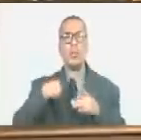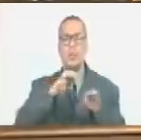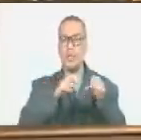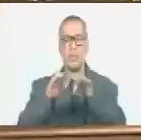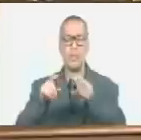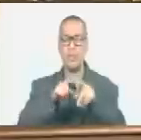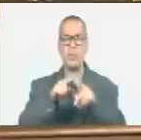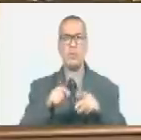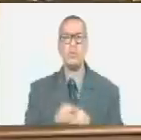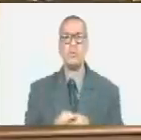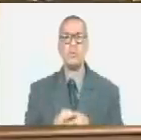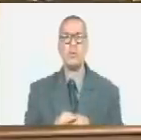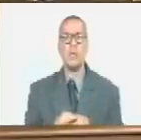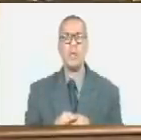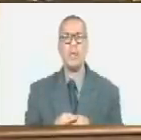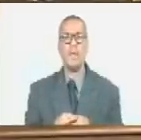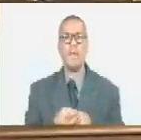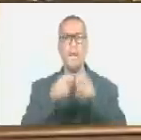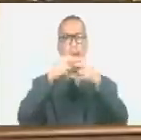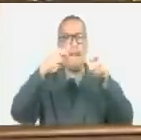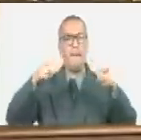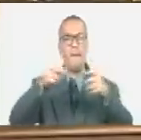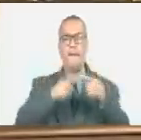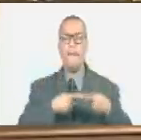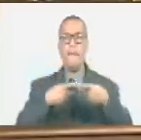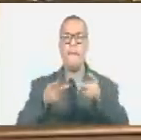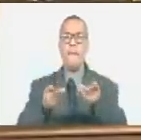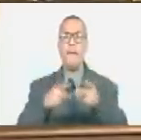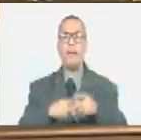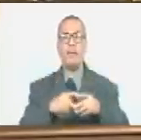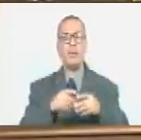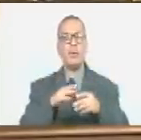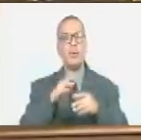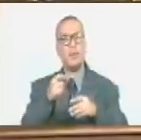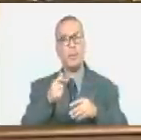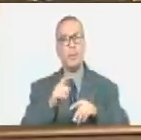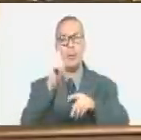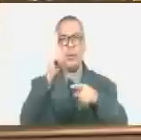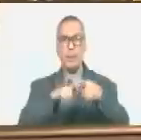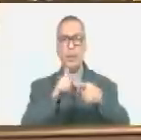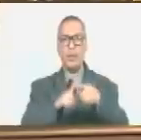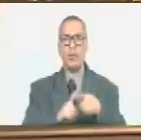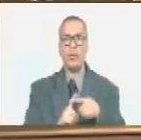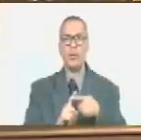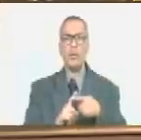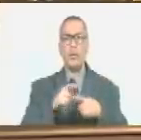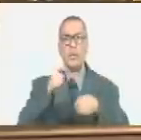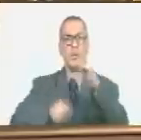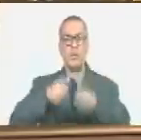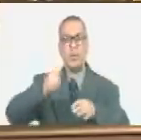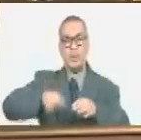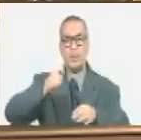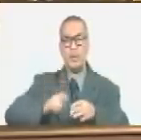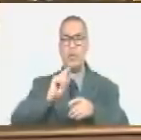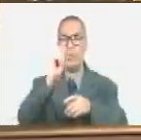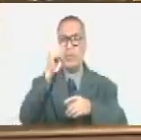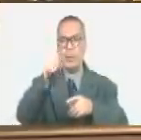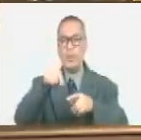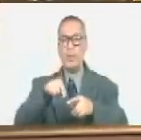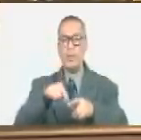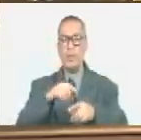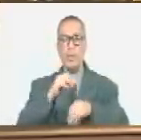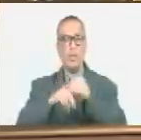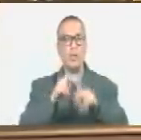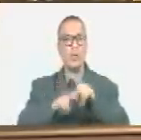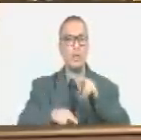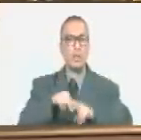redactadas de la siguiente manera. Disposiciones transitorias primera. El Tribunal Supremo de Justicia deberá